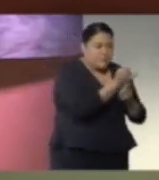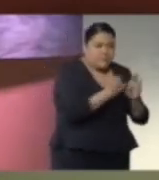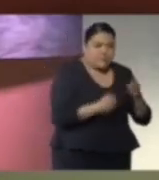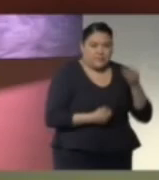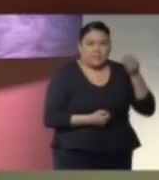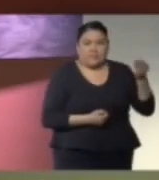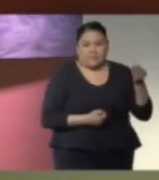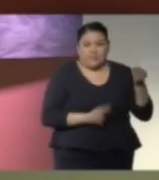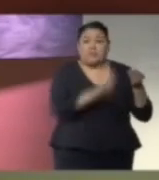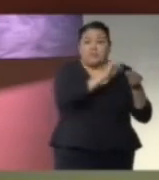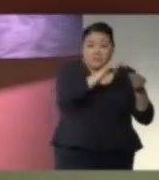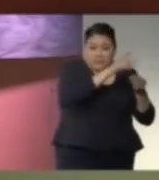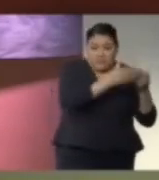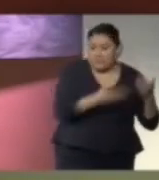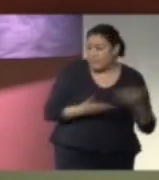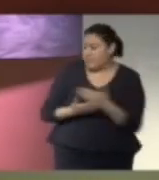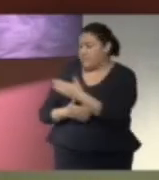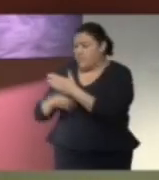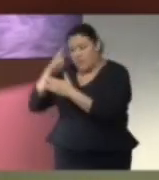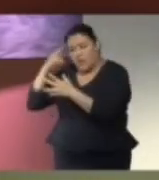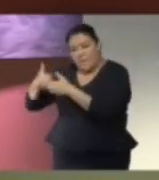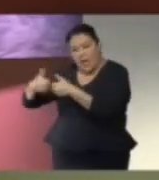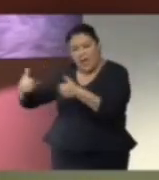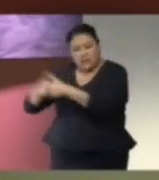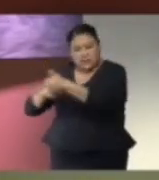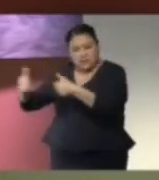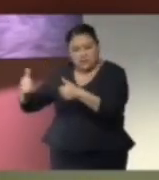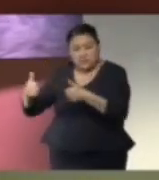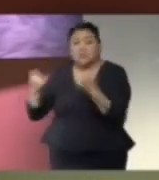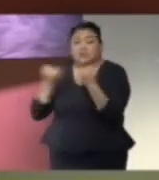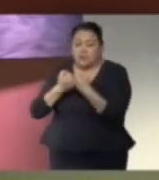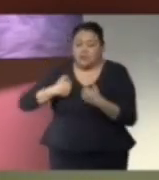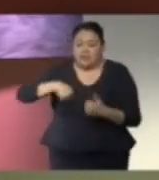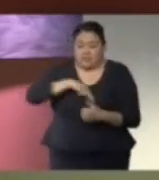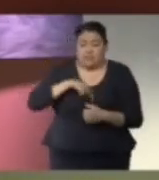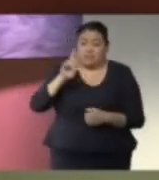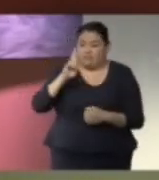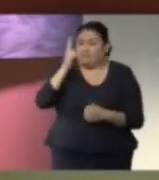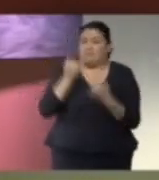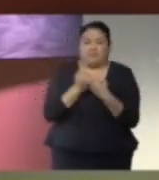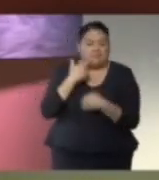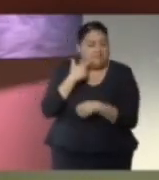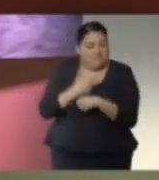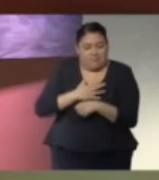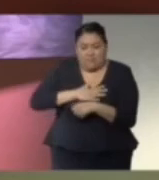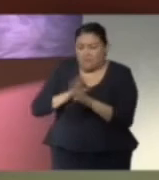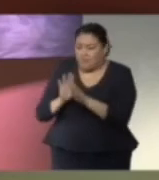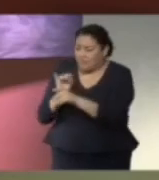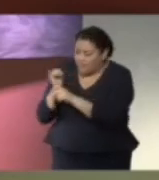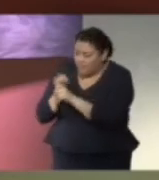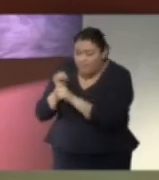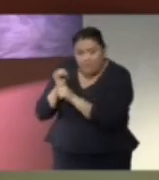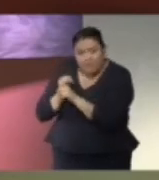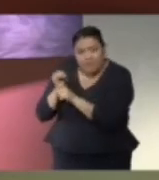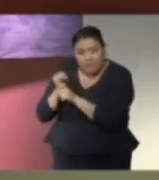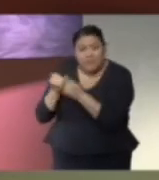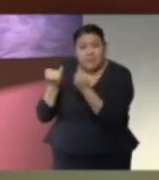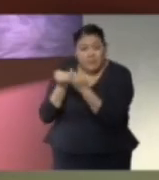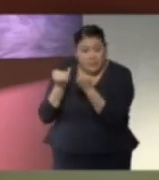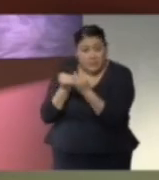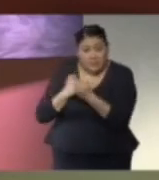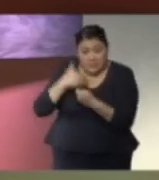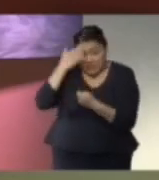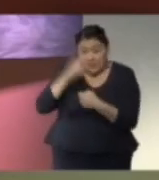que es muy importante cómo también como academia nos hacemos cargo de eso, ¿no? Y cómo también vamos problematizando en